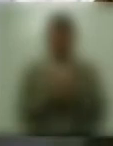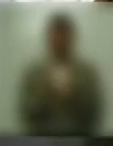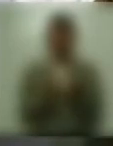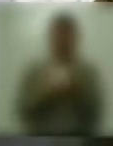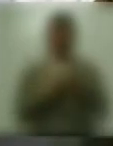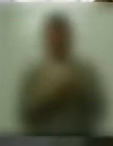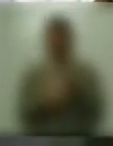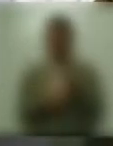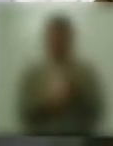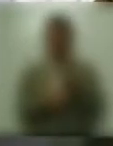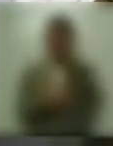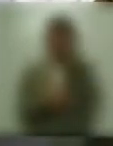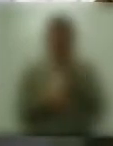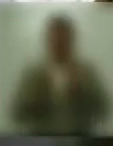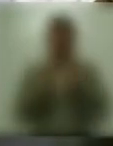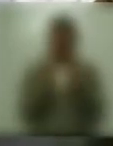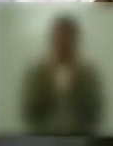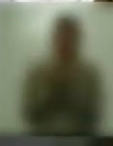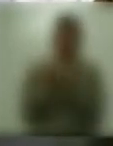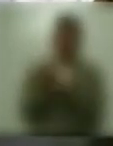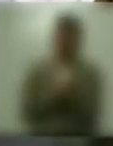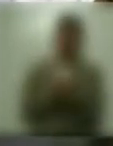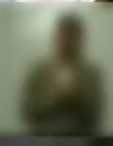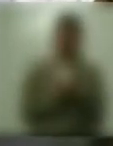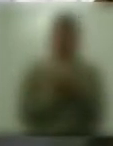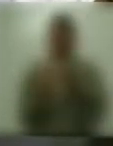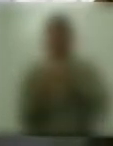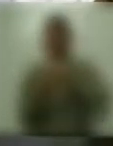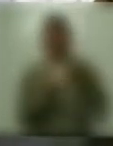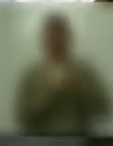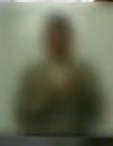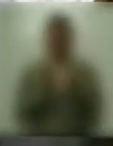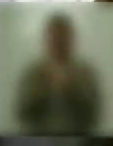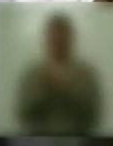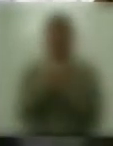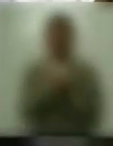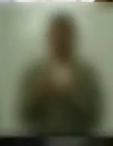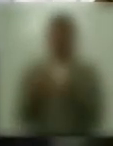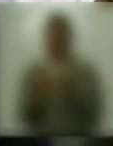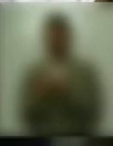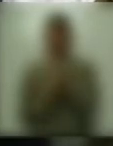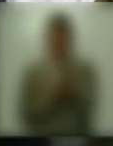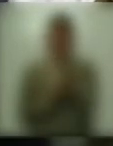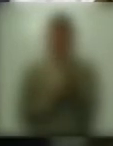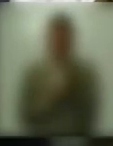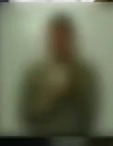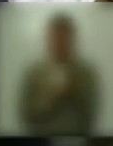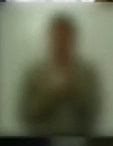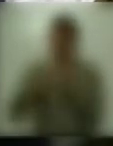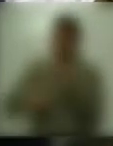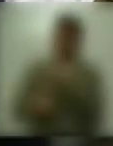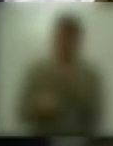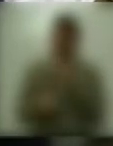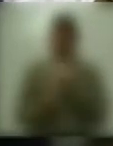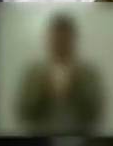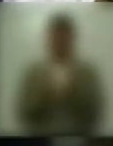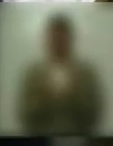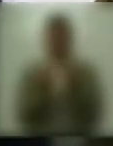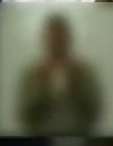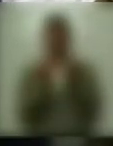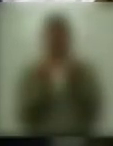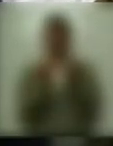cuota por parte del crimen organizado en distintos lugares. También las mujeres se sienten inseguras,